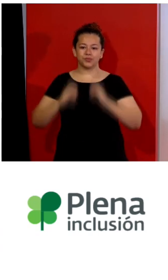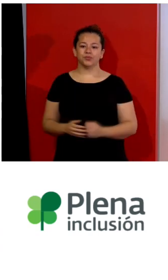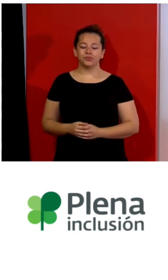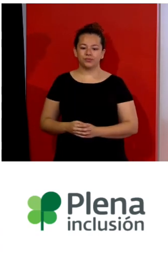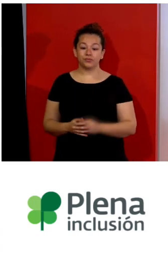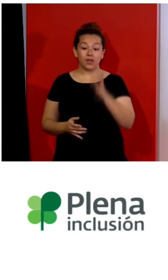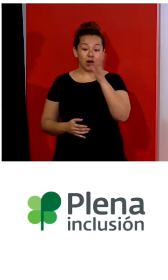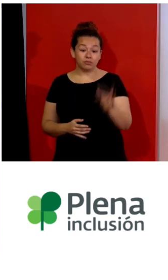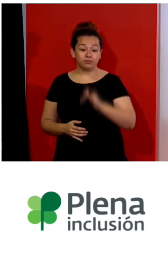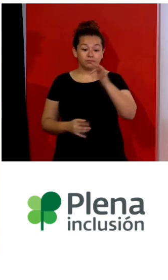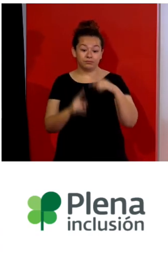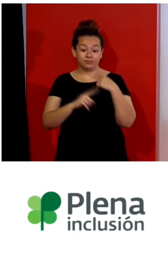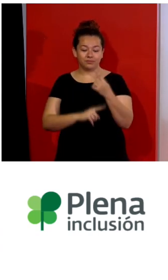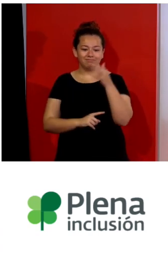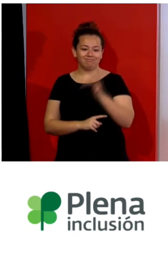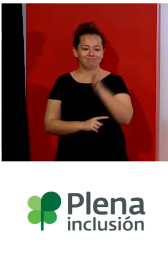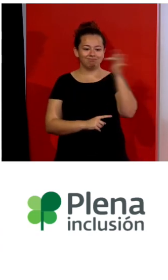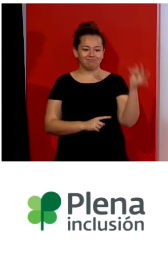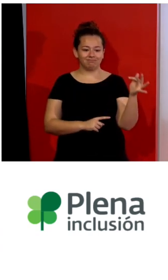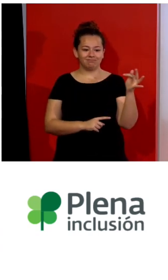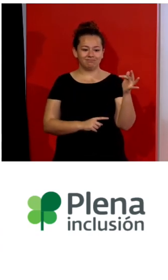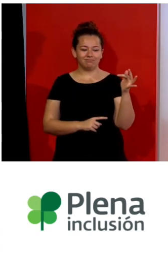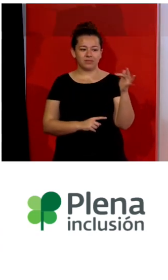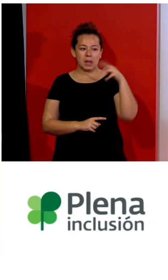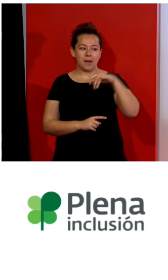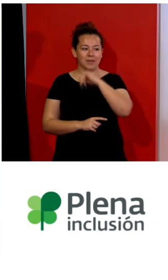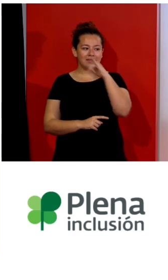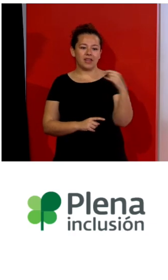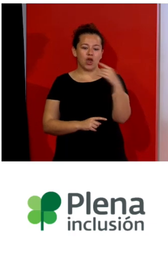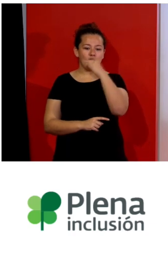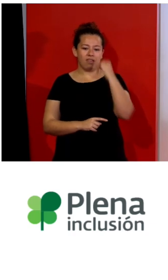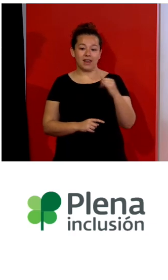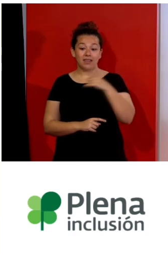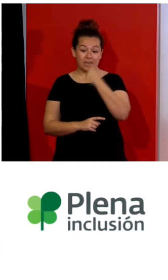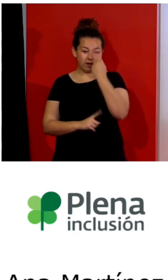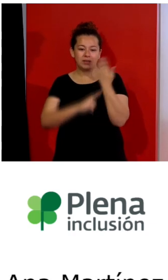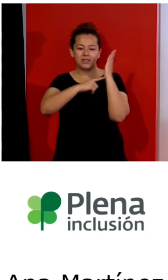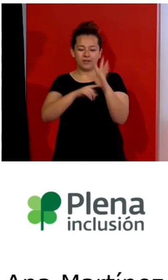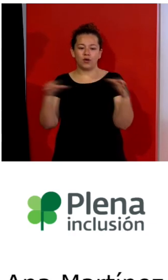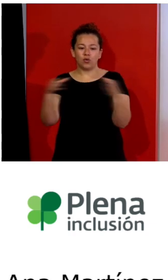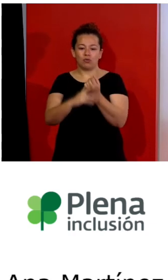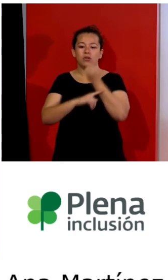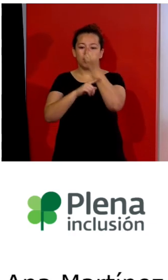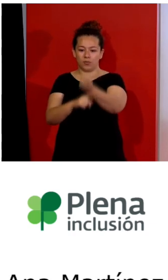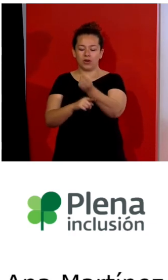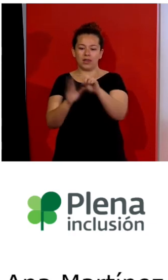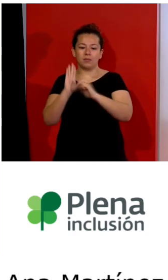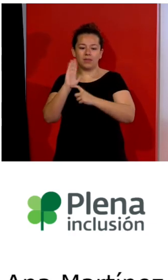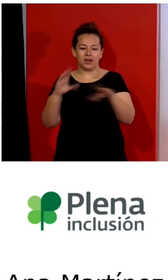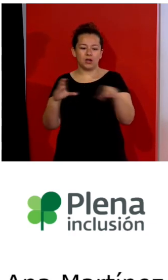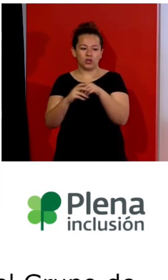A continuación, cedo la palabra a Ana Martínez González, que es la representante del Grupo de Apoyo a la Dirección de Plena Inclusión